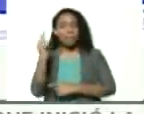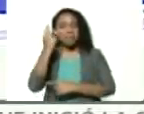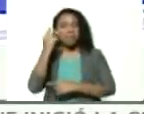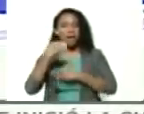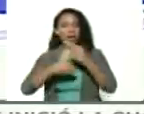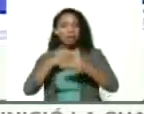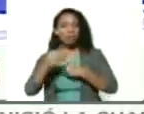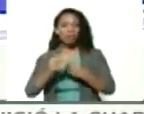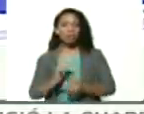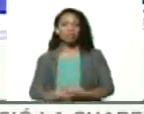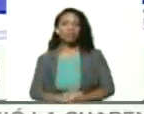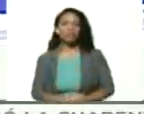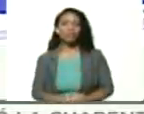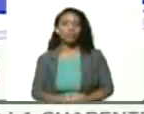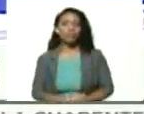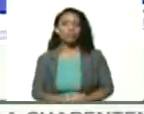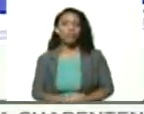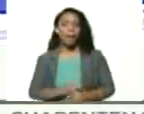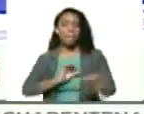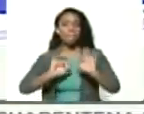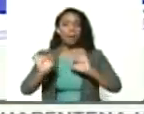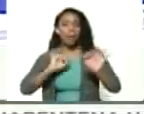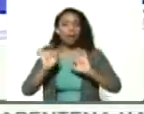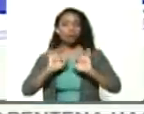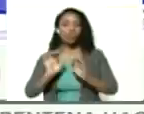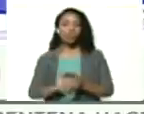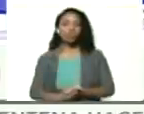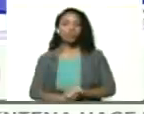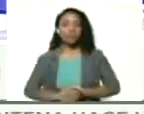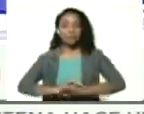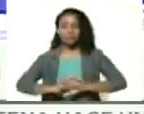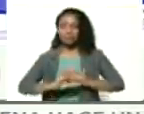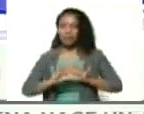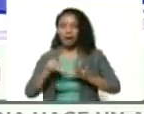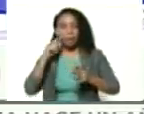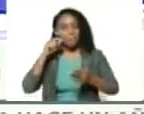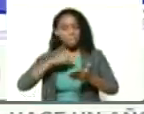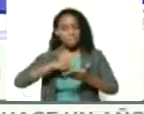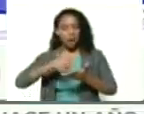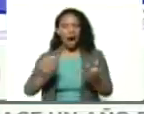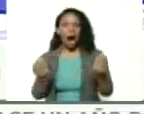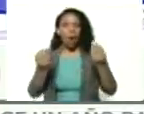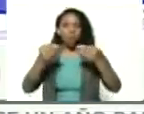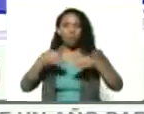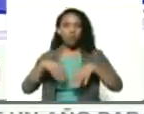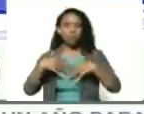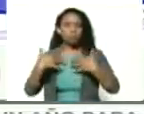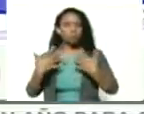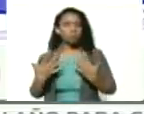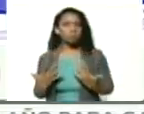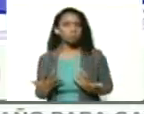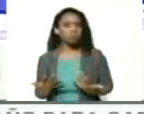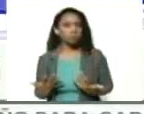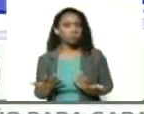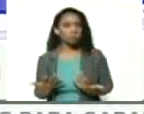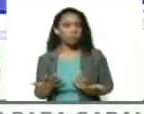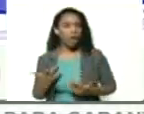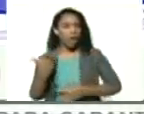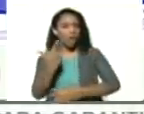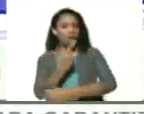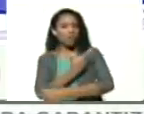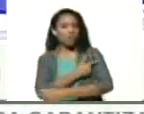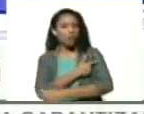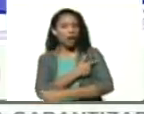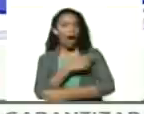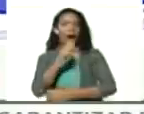generación. Y preparándonos ya, se ha firmado un convenio con la vacuna